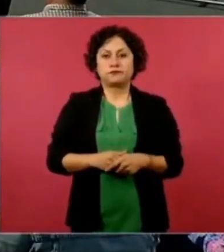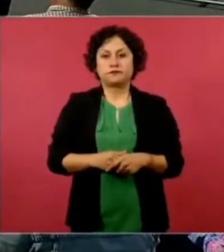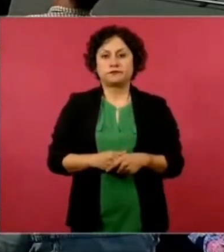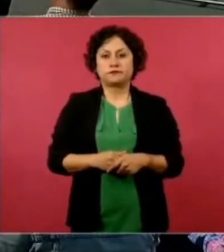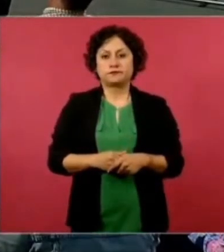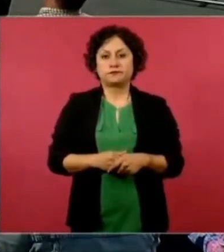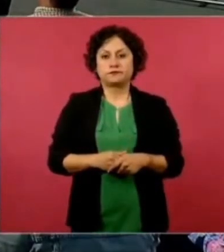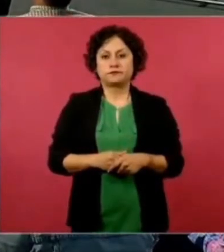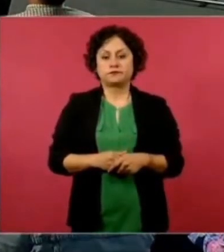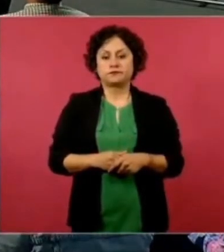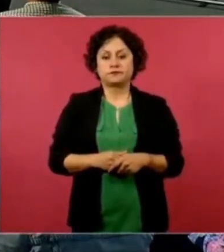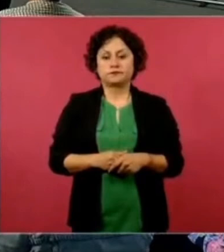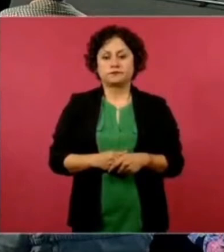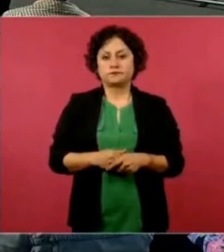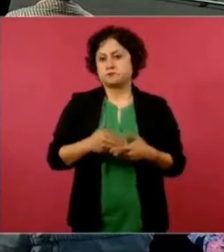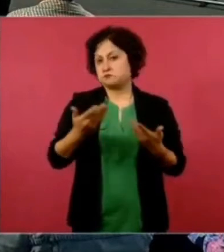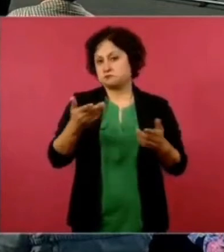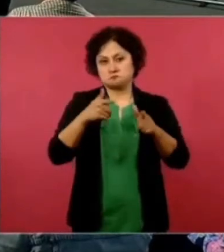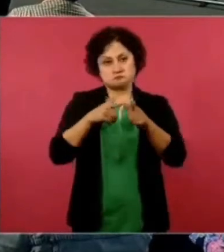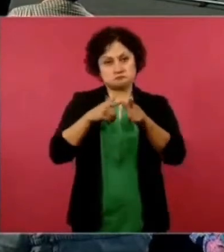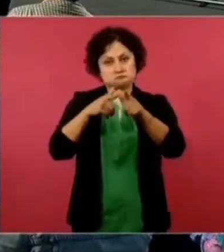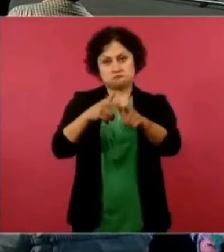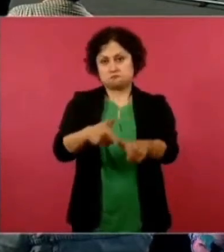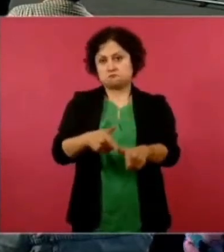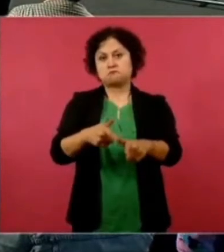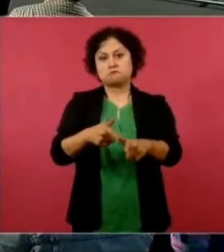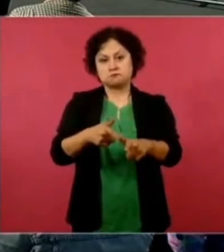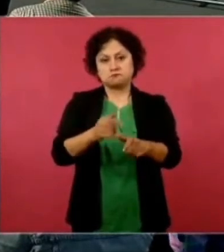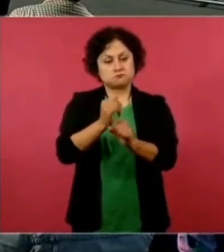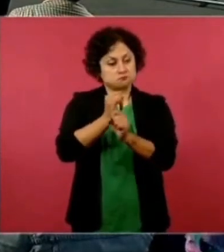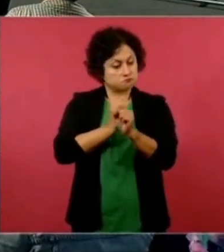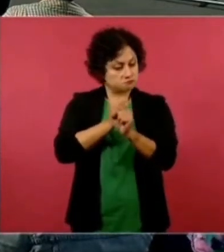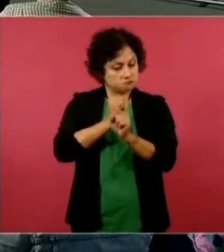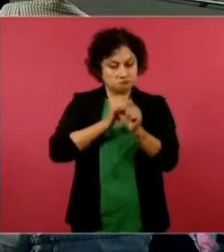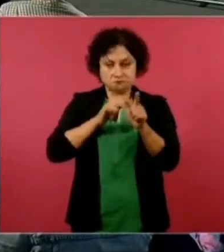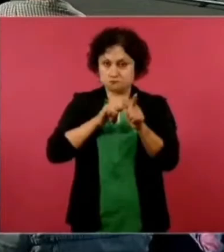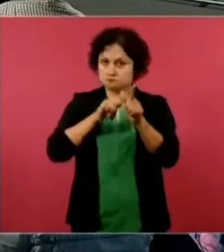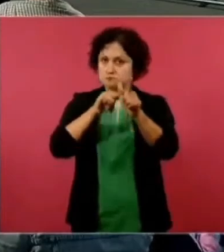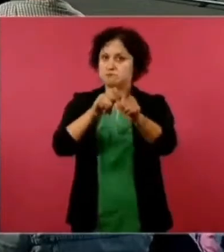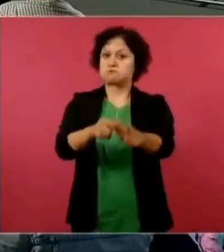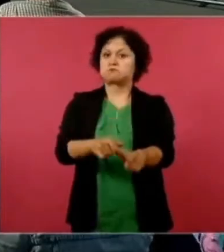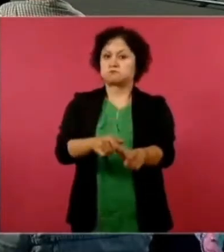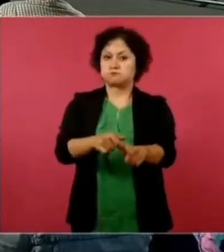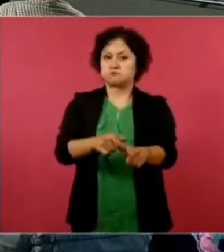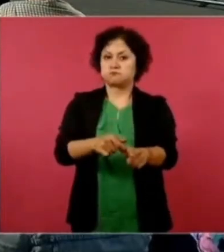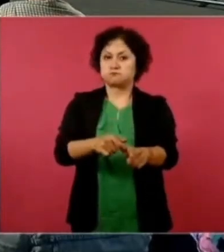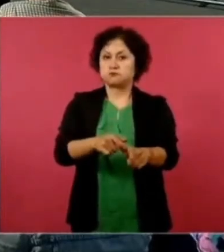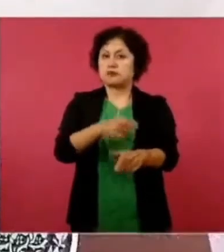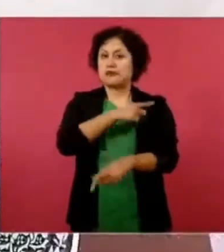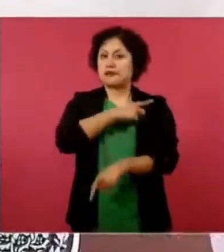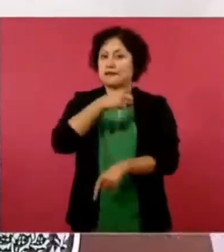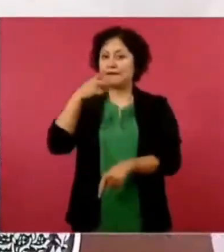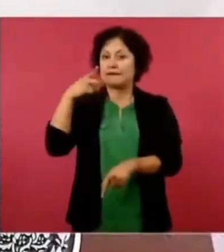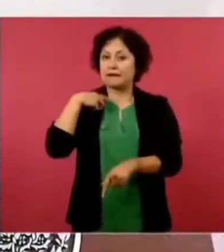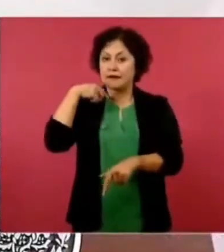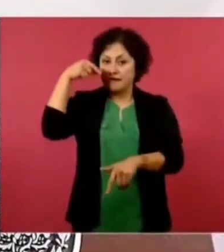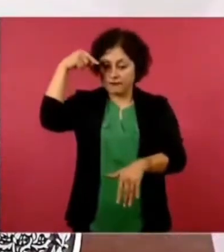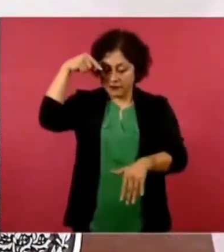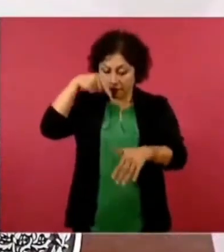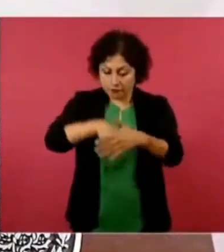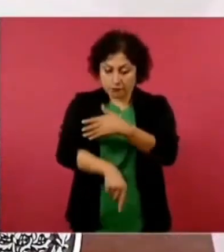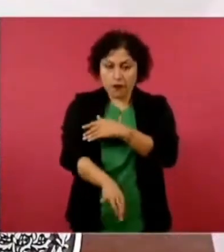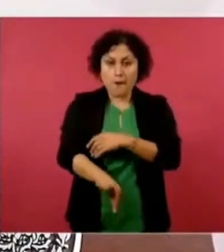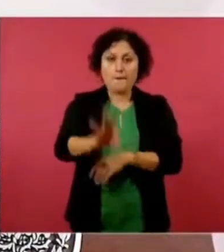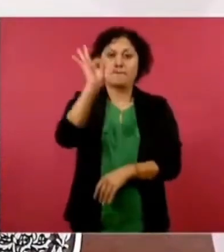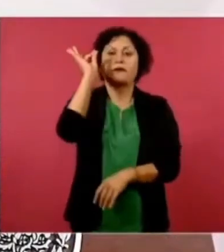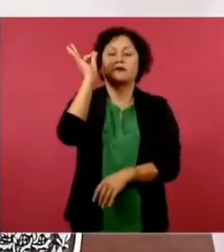Y se va a seguir la investigación y hay que llegar al fondo. Pero